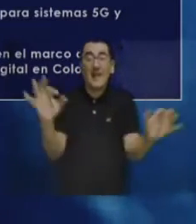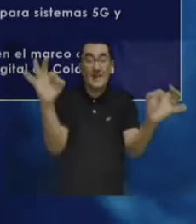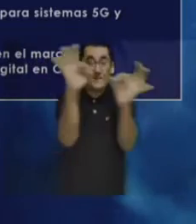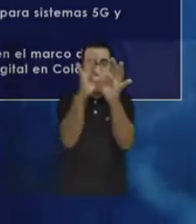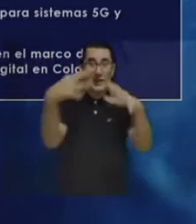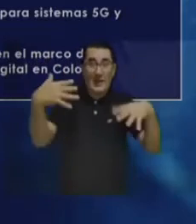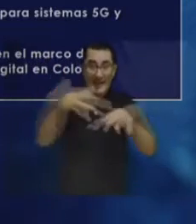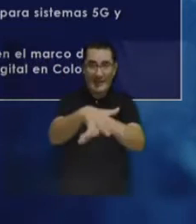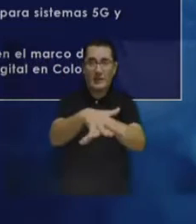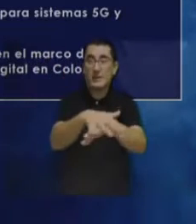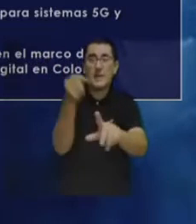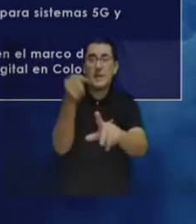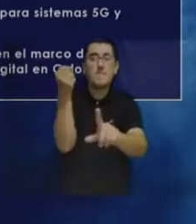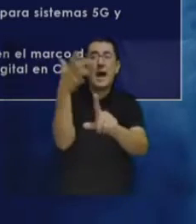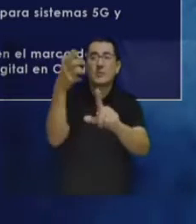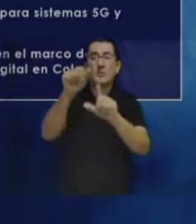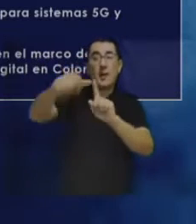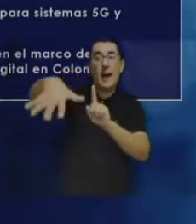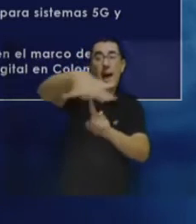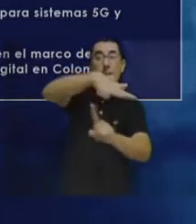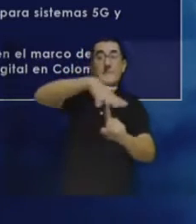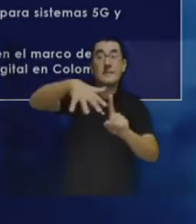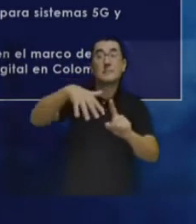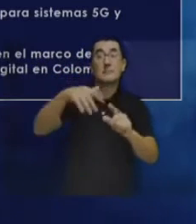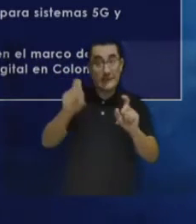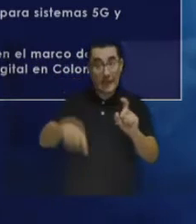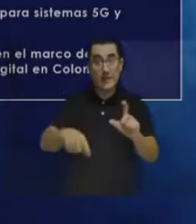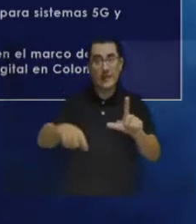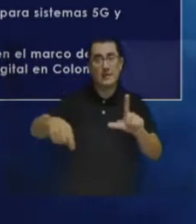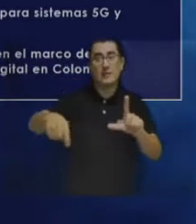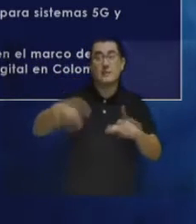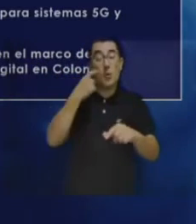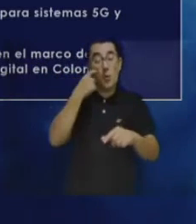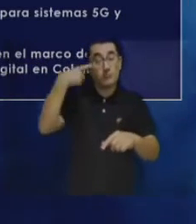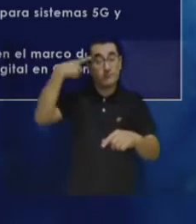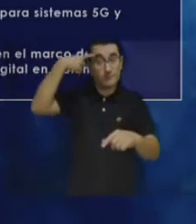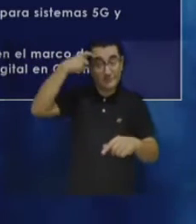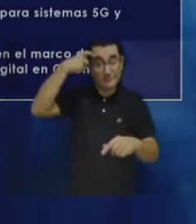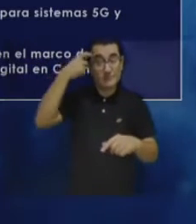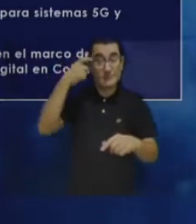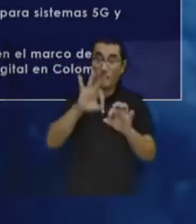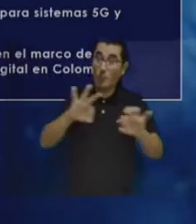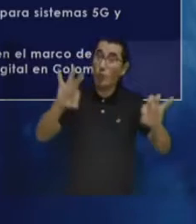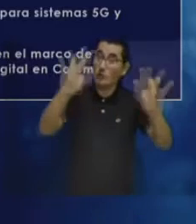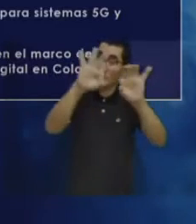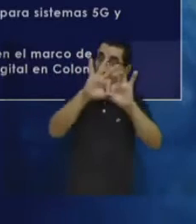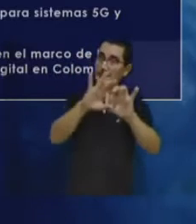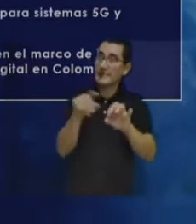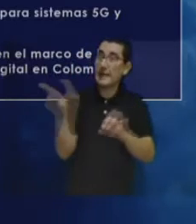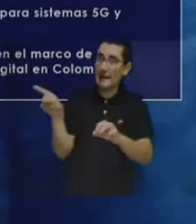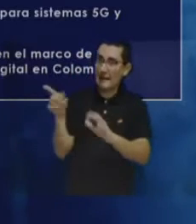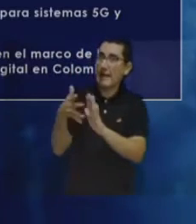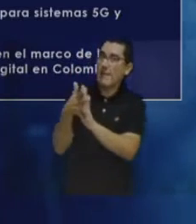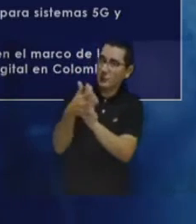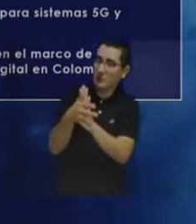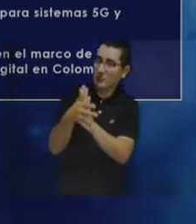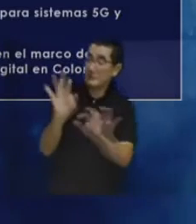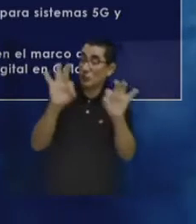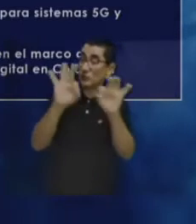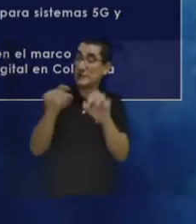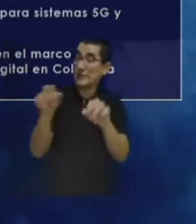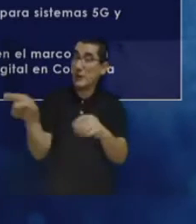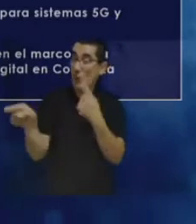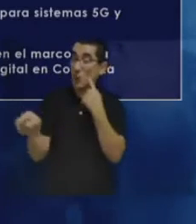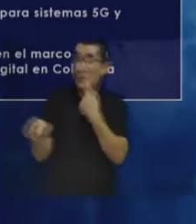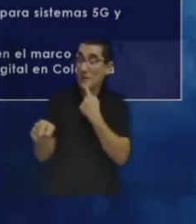Pero hay unos retos muy importantes que mencionaba, retos que para todos son supremamente relevantes. Trabajemos por la conectividad,